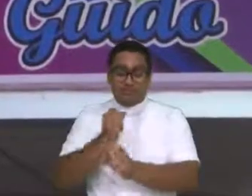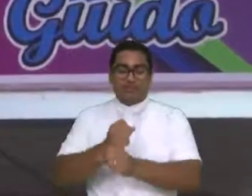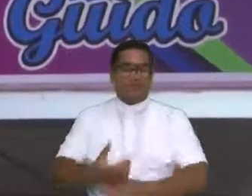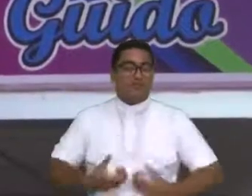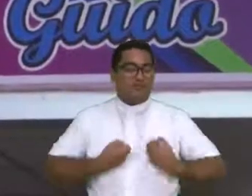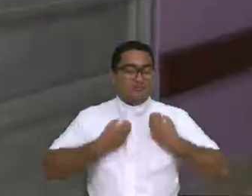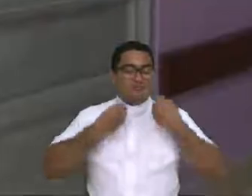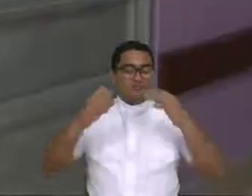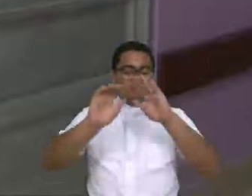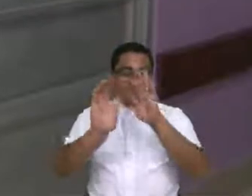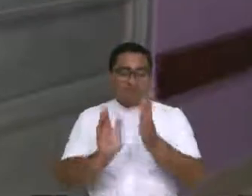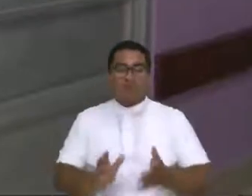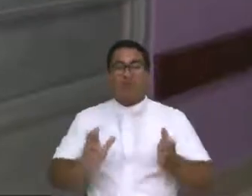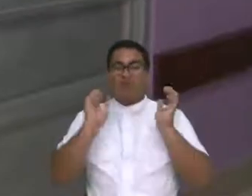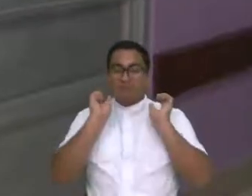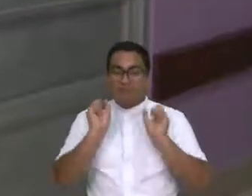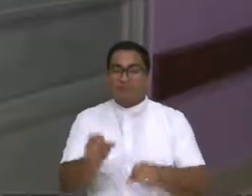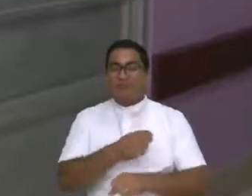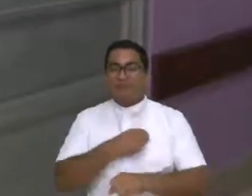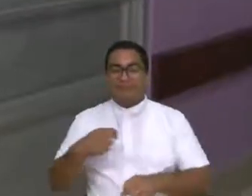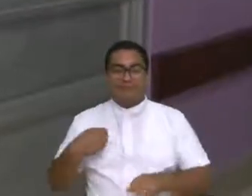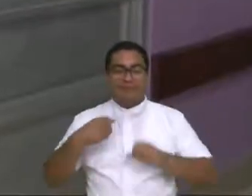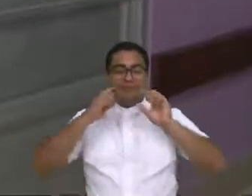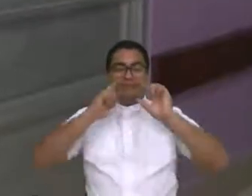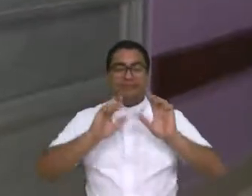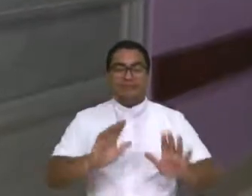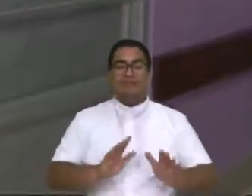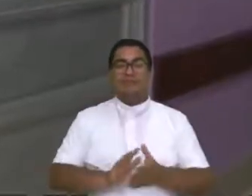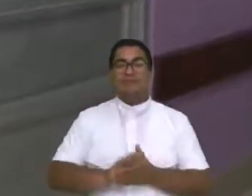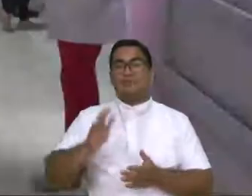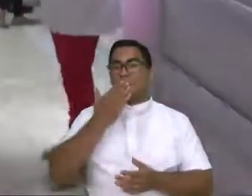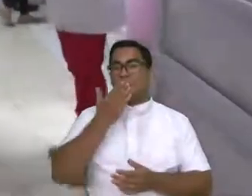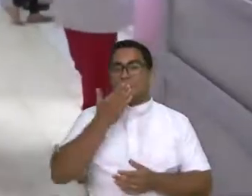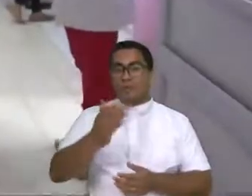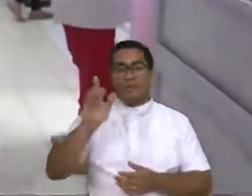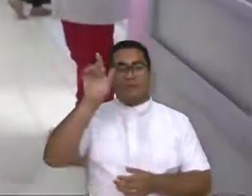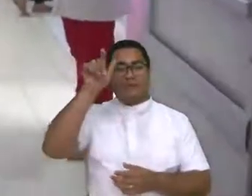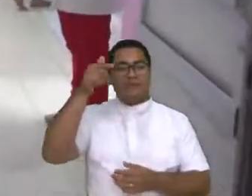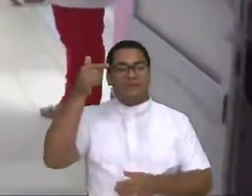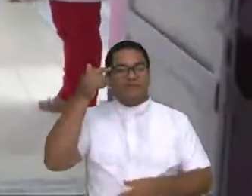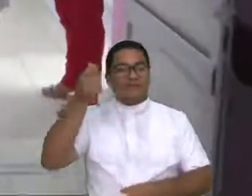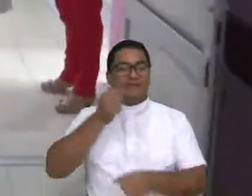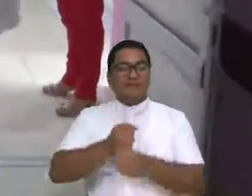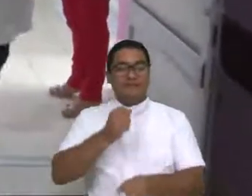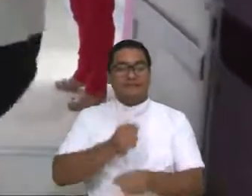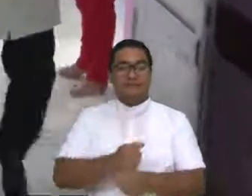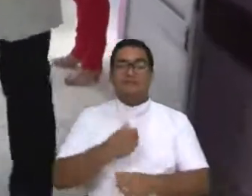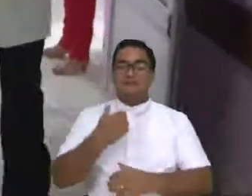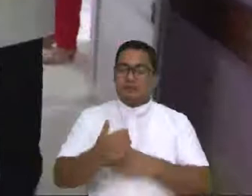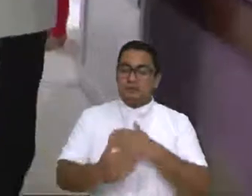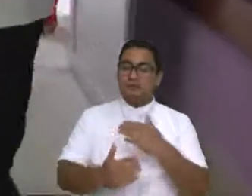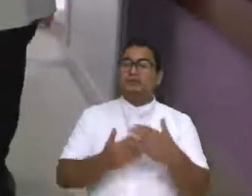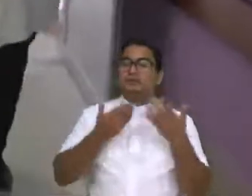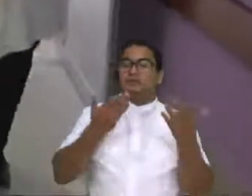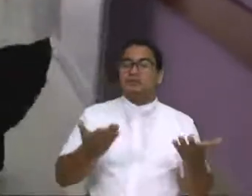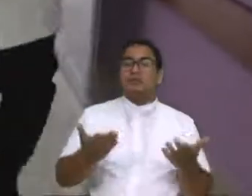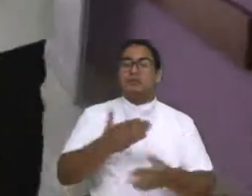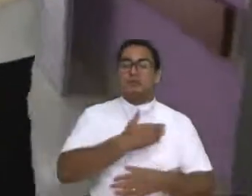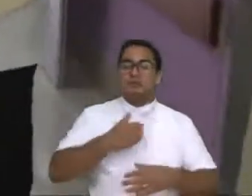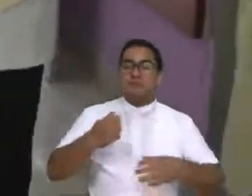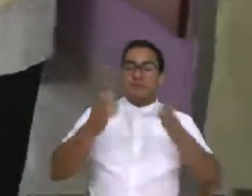realizar. Y es por eso que nuestro buen gobierno ha venido trabajando en mejorar los